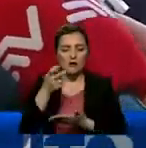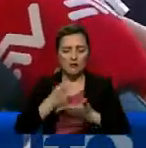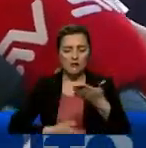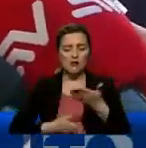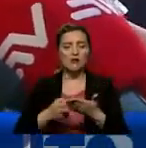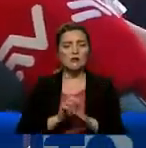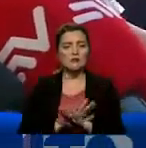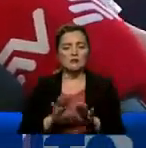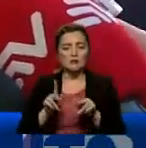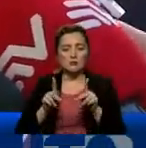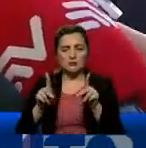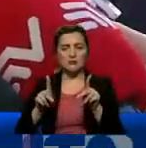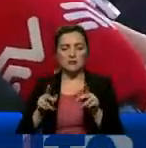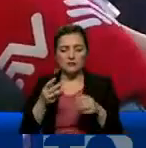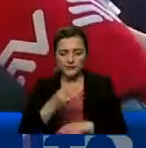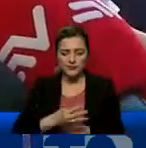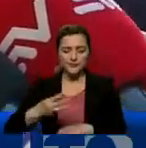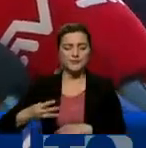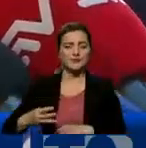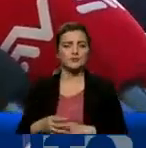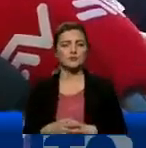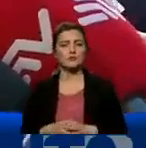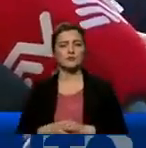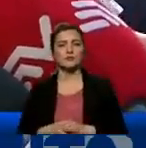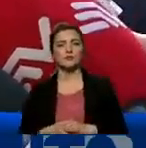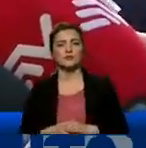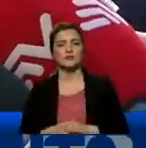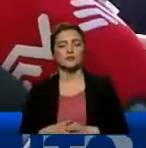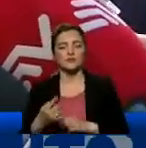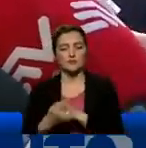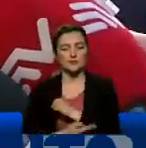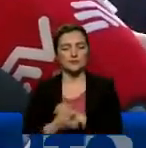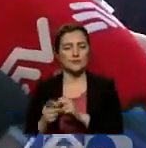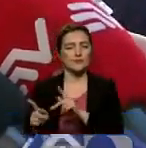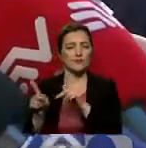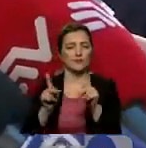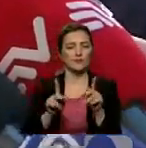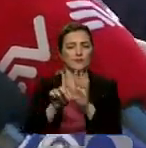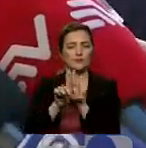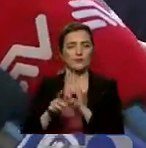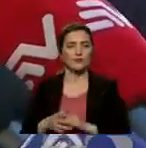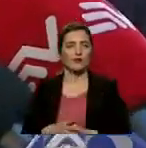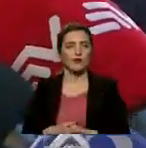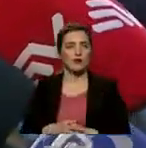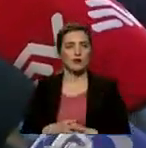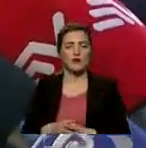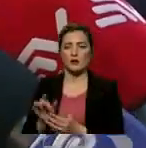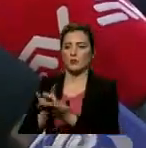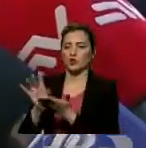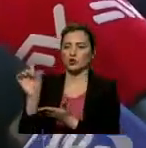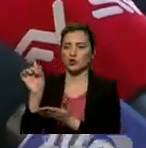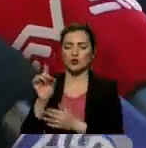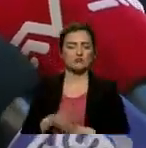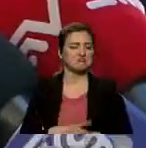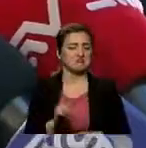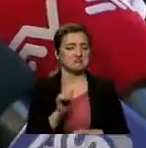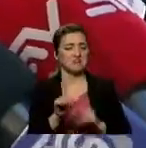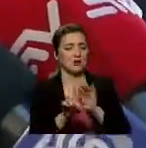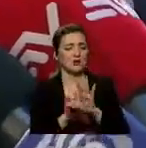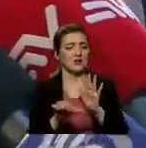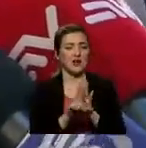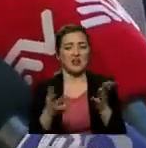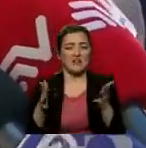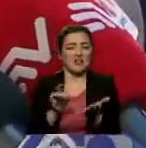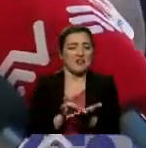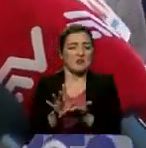con permisos de migratorios y la sanción está prevista en la ley. No deportación. Ahora, no, eso no existe, por eso